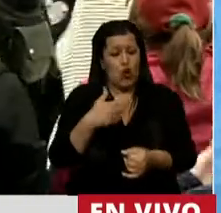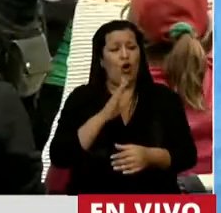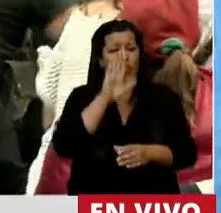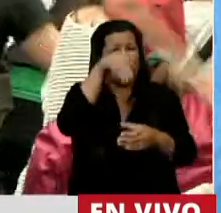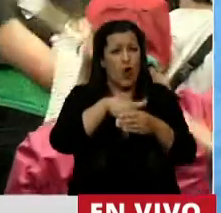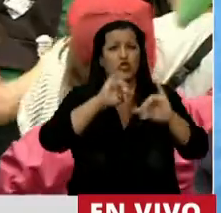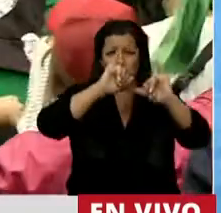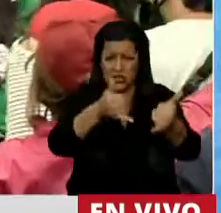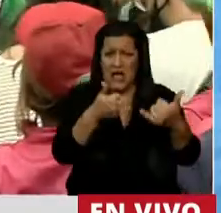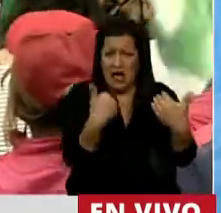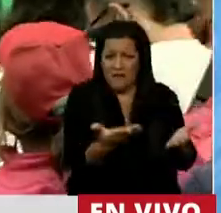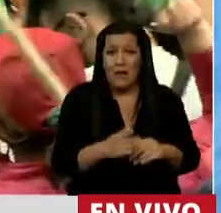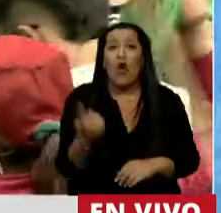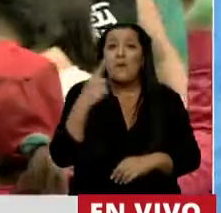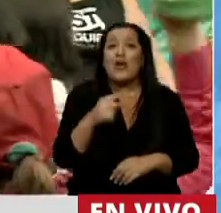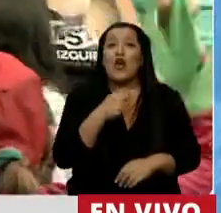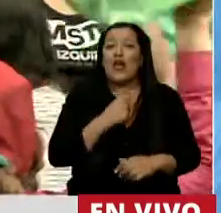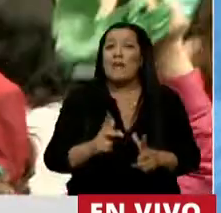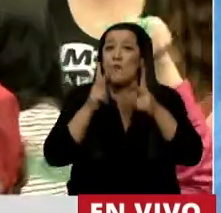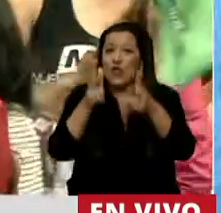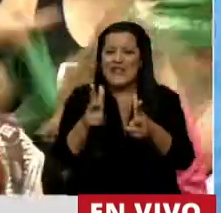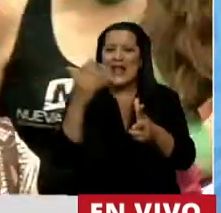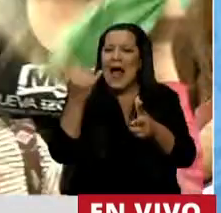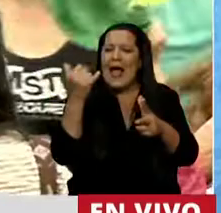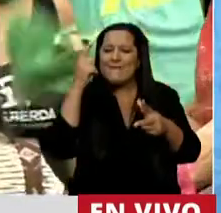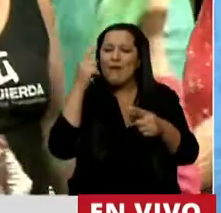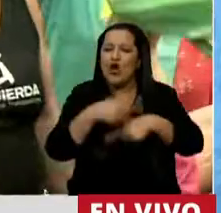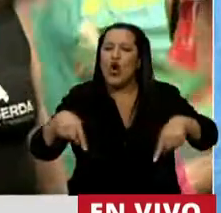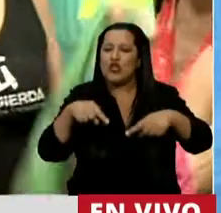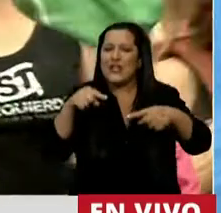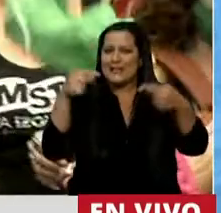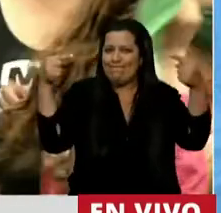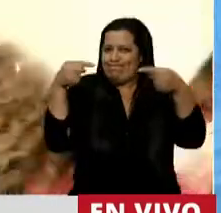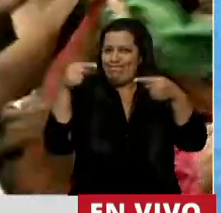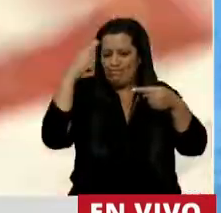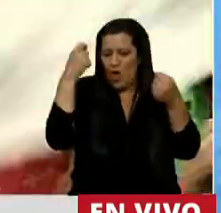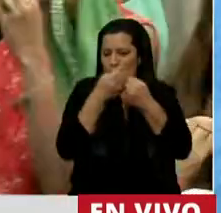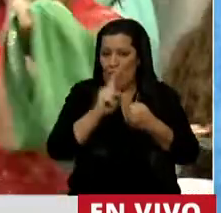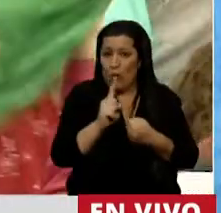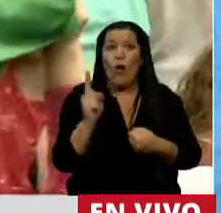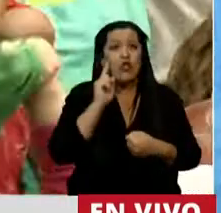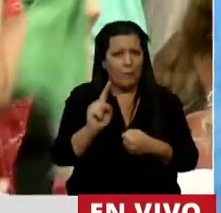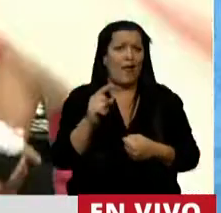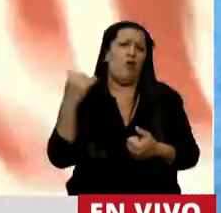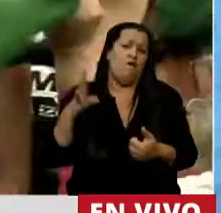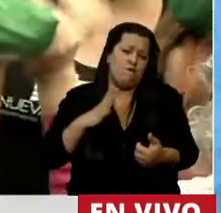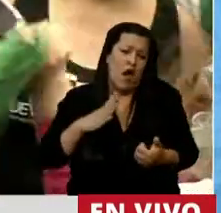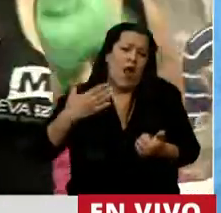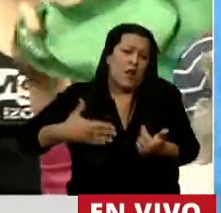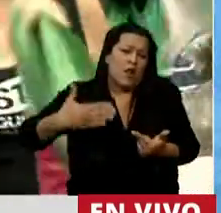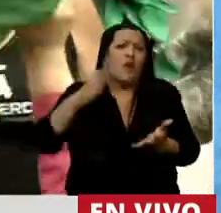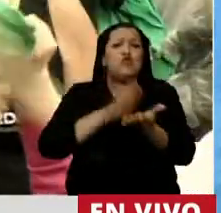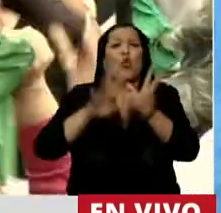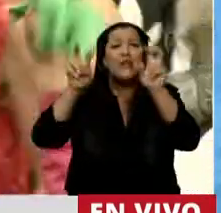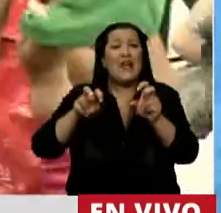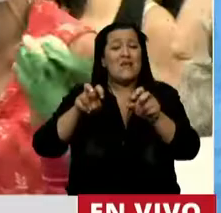favor, aunque queríamos dejar constancia de nuestras disidencias. Pero sepamos que nos espera un arduo camino para abordar la problemática de la